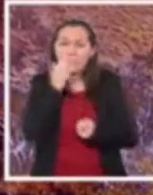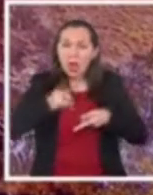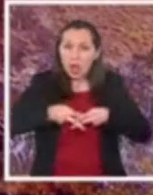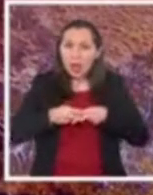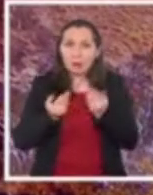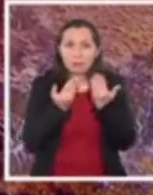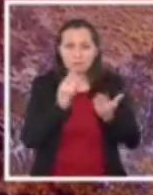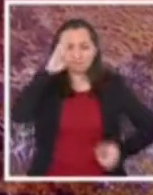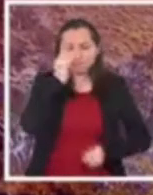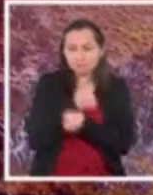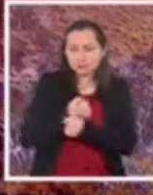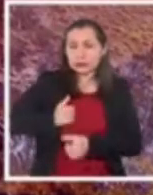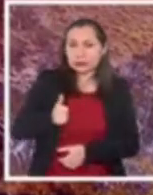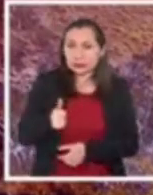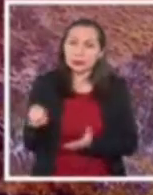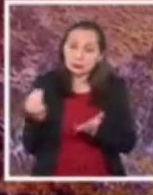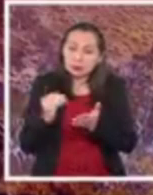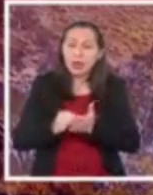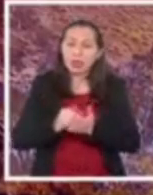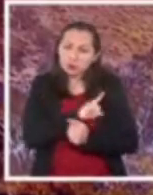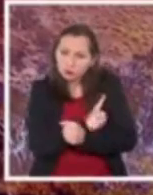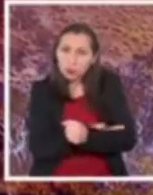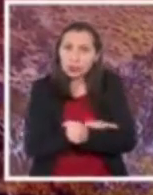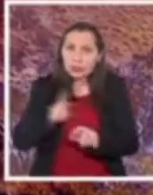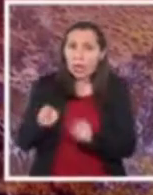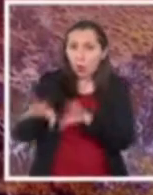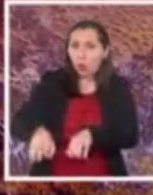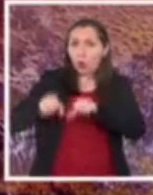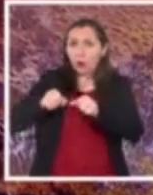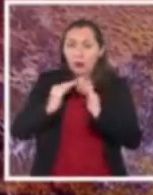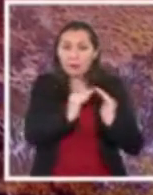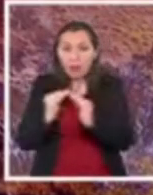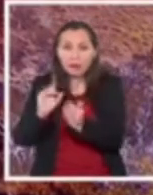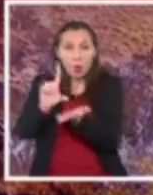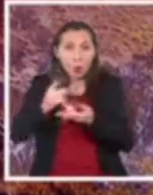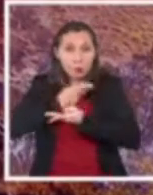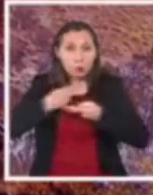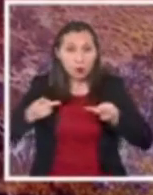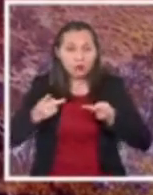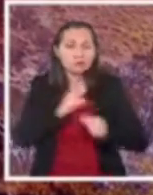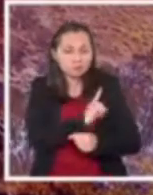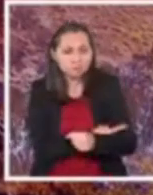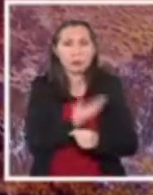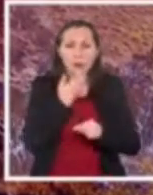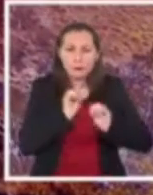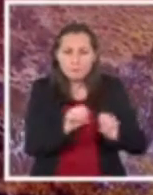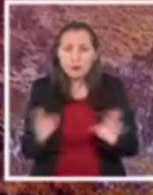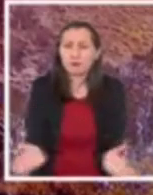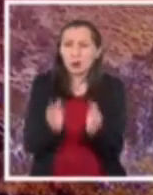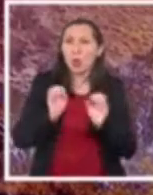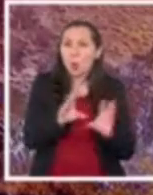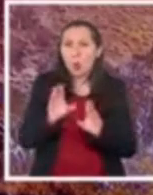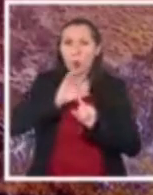para nuestras policías a la vez que fortalecemos y recuperamos nuestros barrios y nuestros espacios públicos fortaleciendo también la educación la